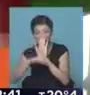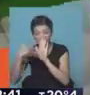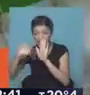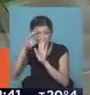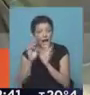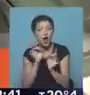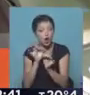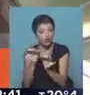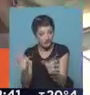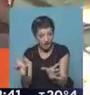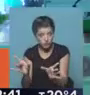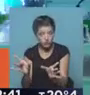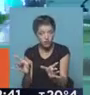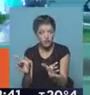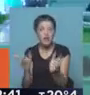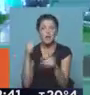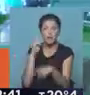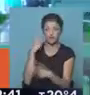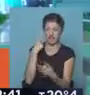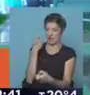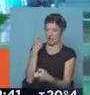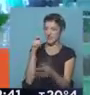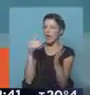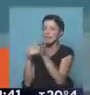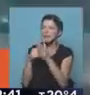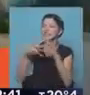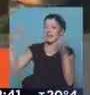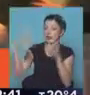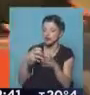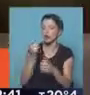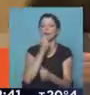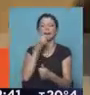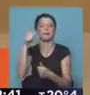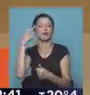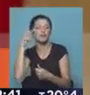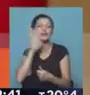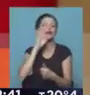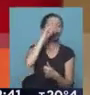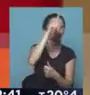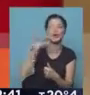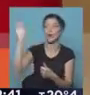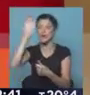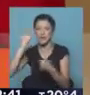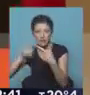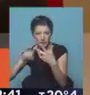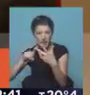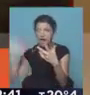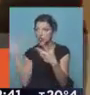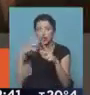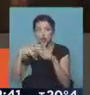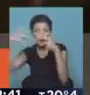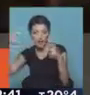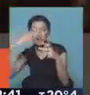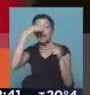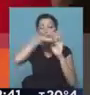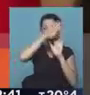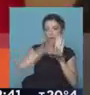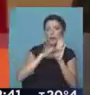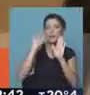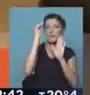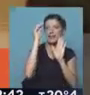con el tamaño de sus economías. China, Estados Unidos, Unión Europea, en un segundo rango, India y Brasil encabezan, con lo